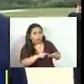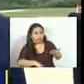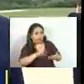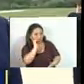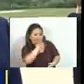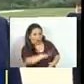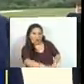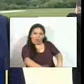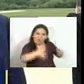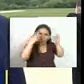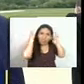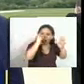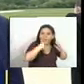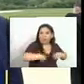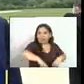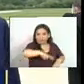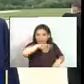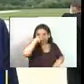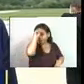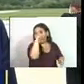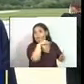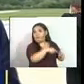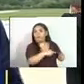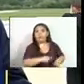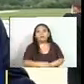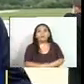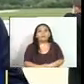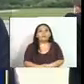tonto y estúpido al alcalde de la ciudad